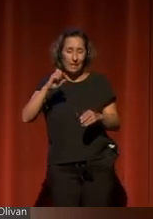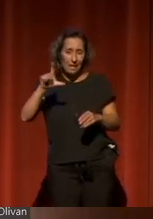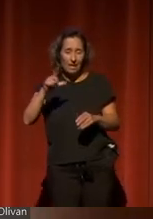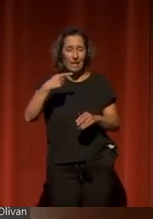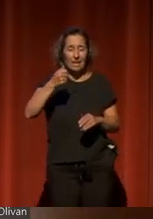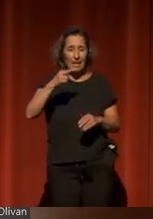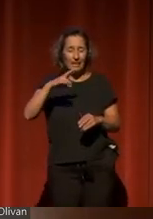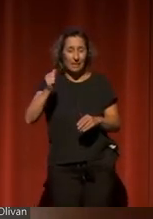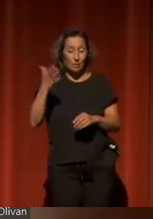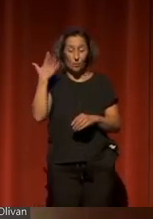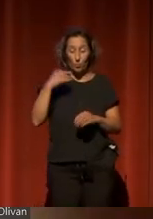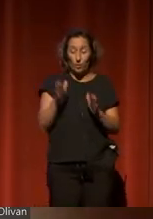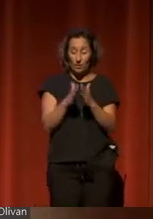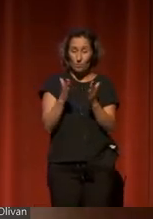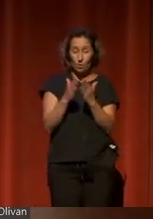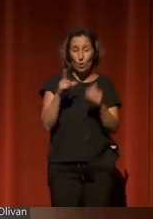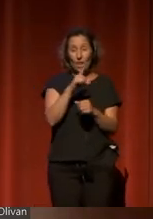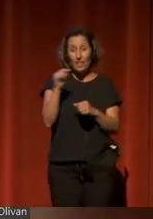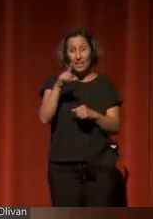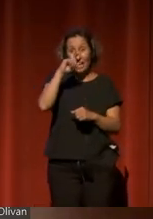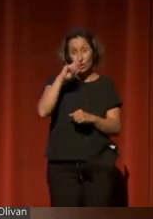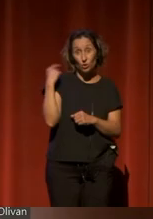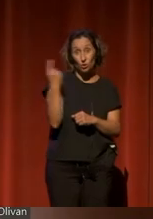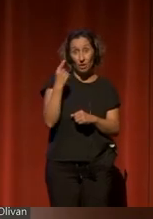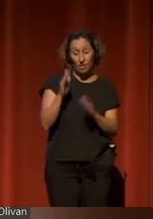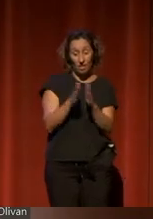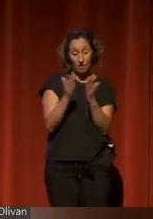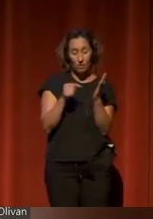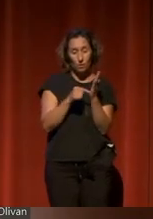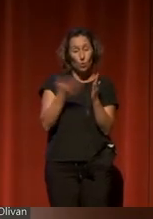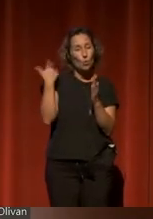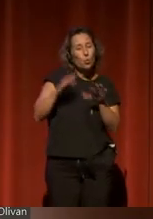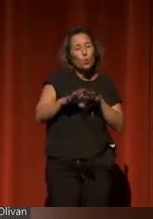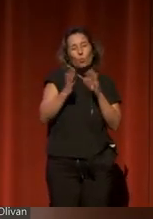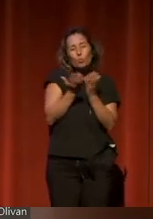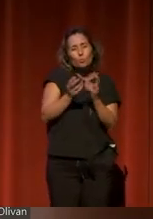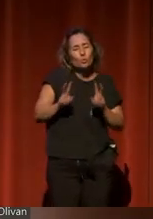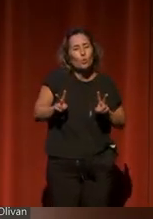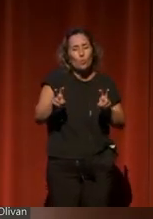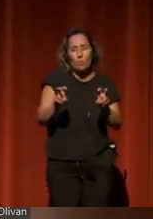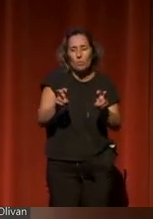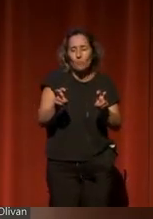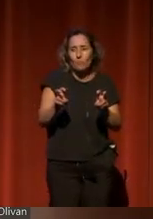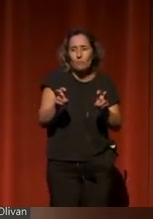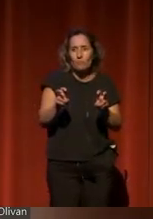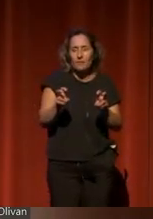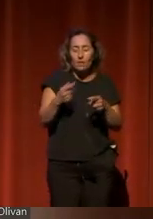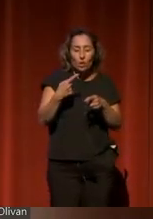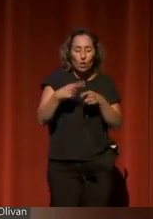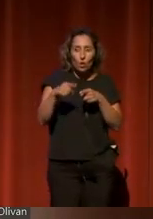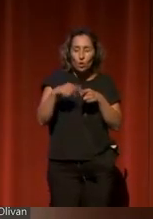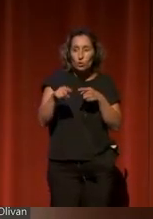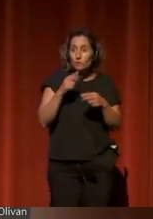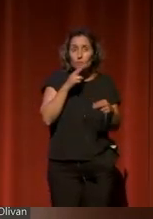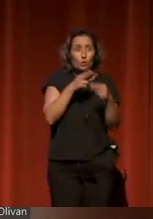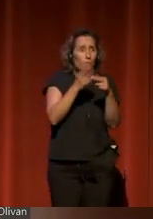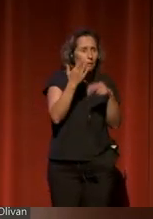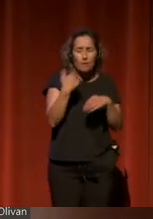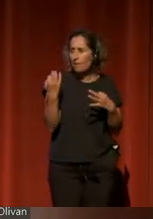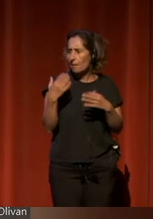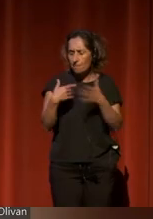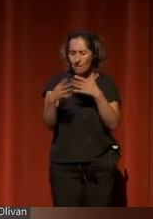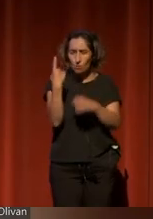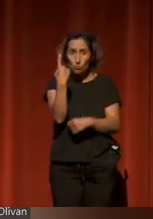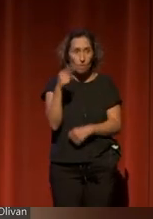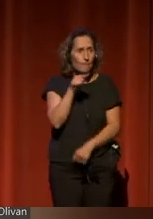comienzo de 100 años de soledad no que como el mundo era nuevo había que señalar las cosas con el dedo porque no tenían nombre No pues